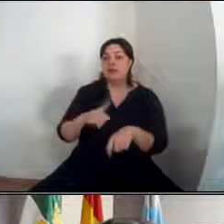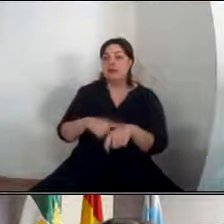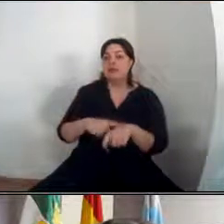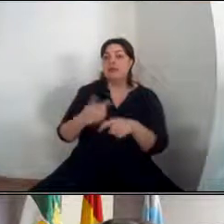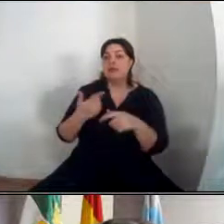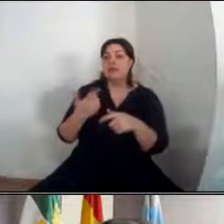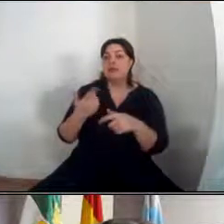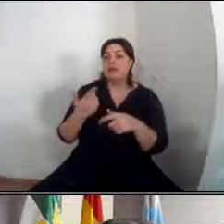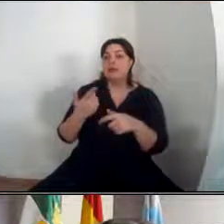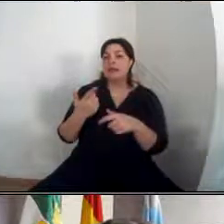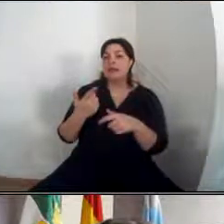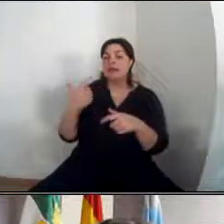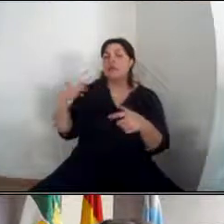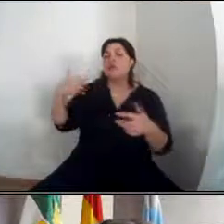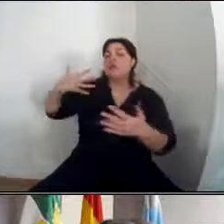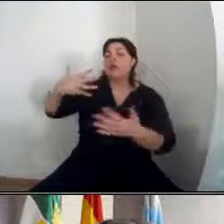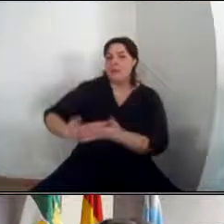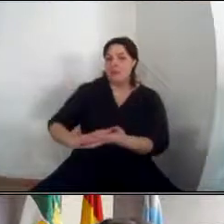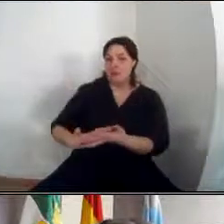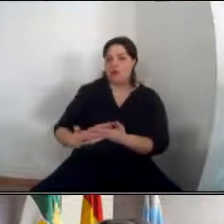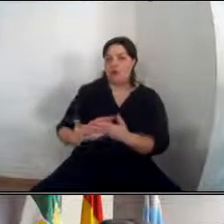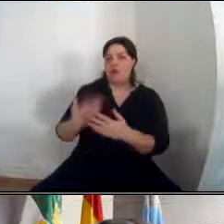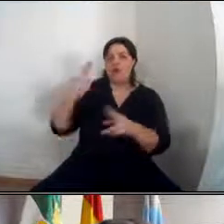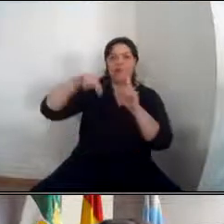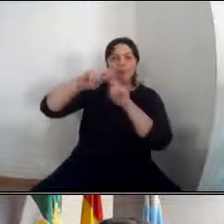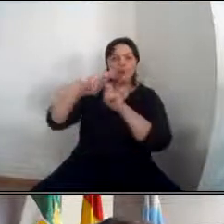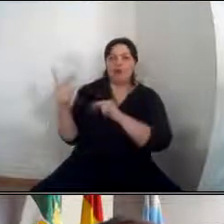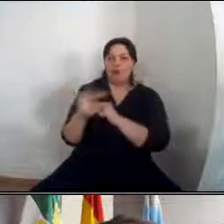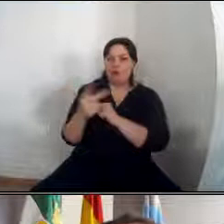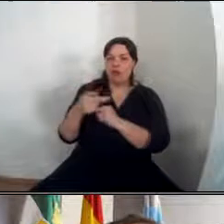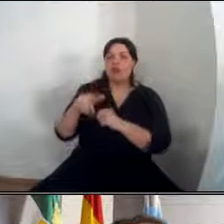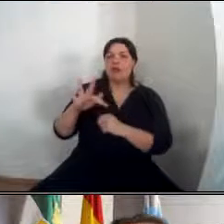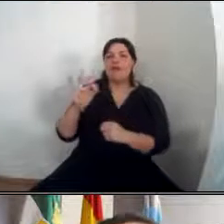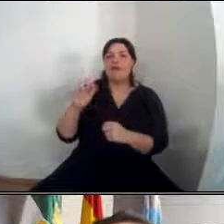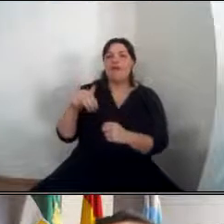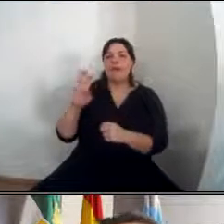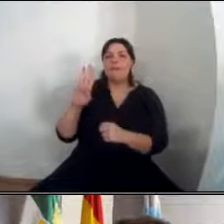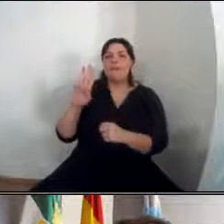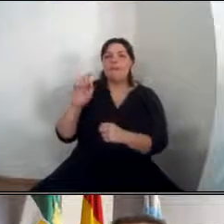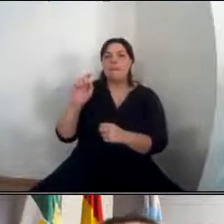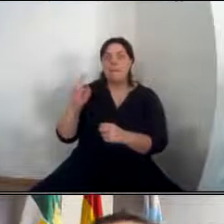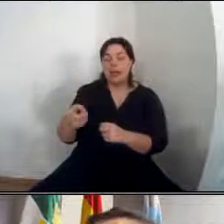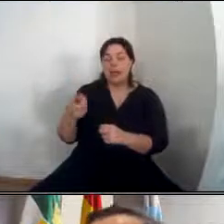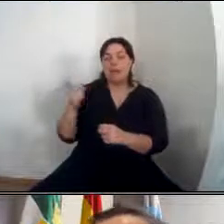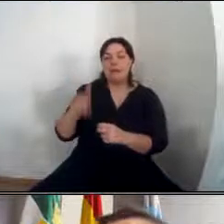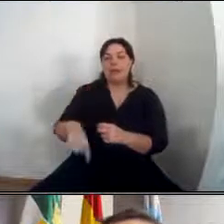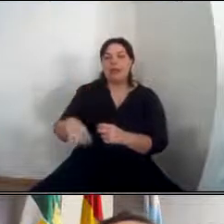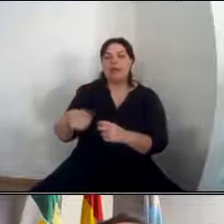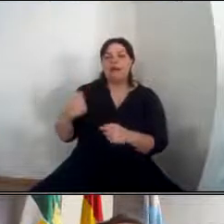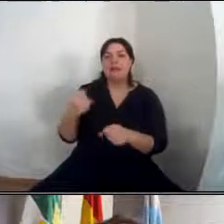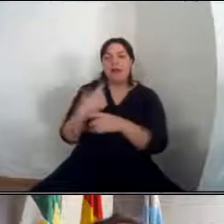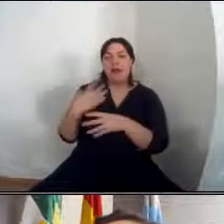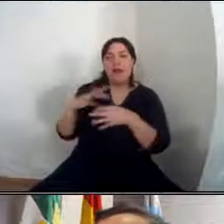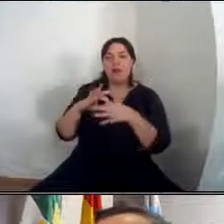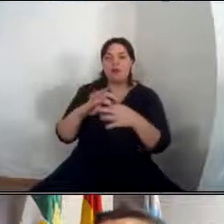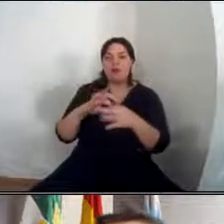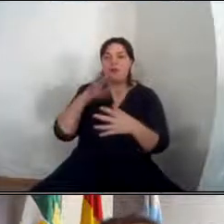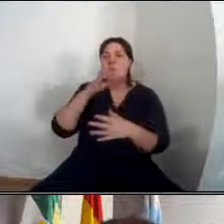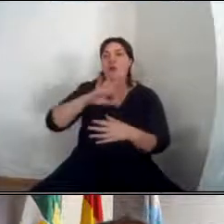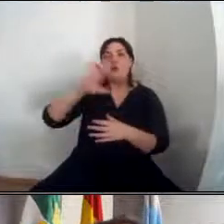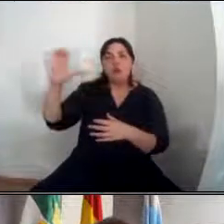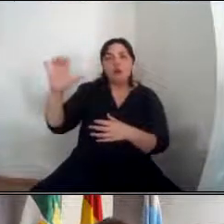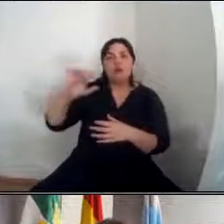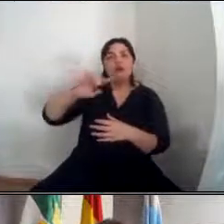dos diputaciones y la propia FEMPE, precisamente pues para buscar nuestro hueco en Europa, que no